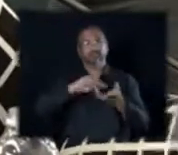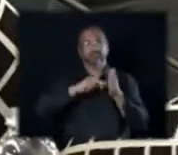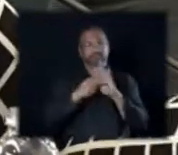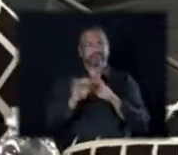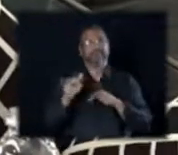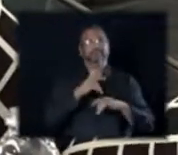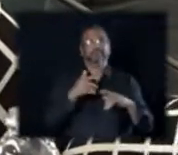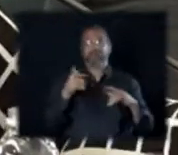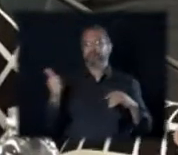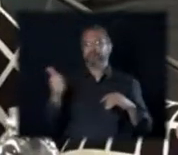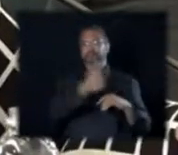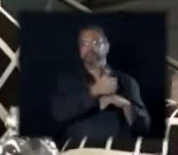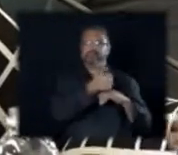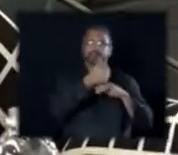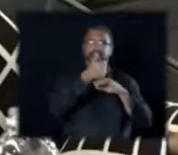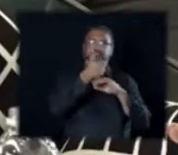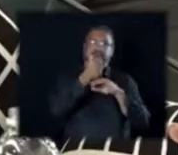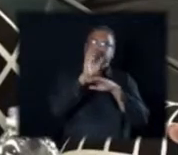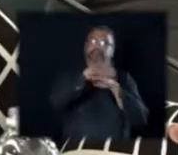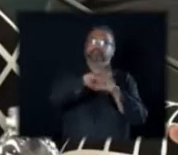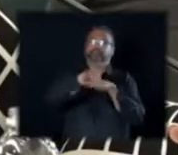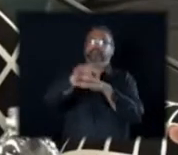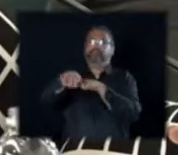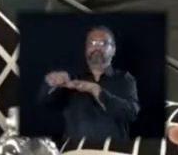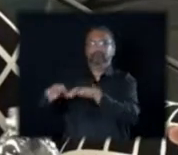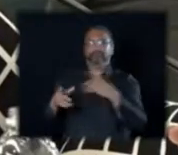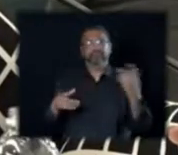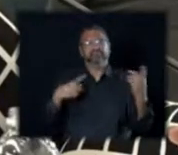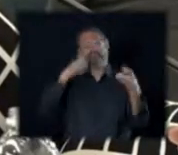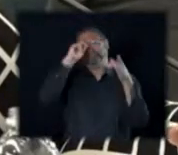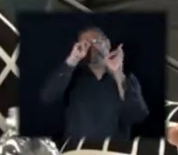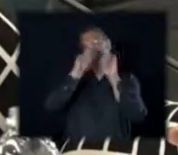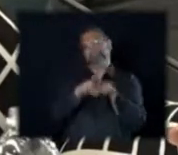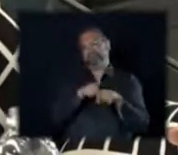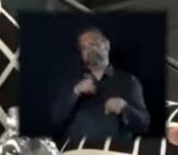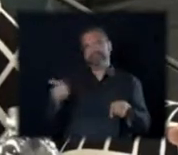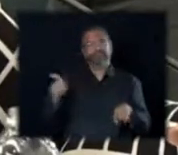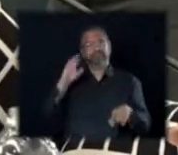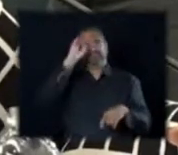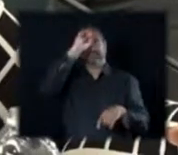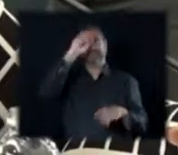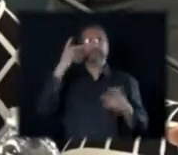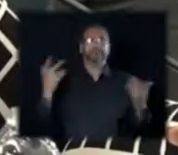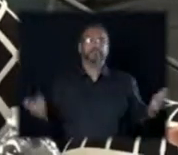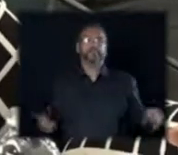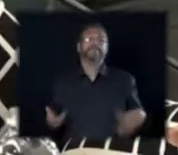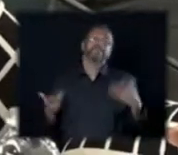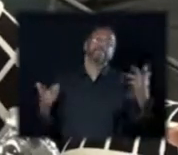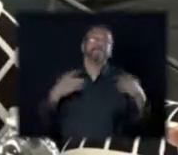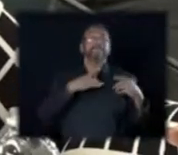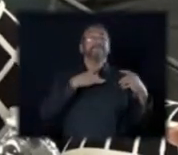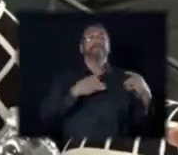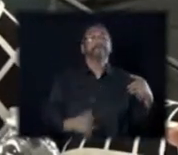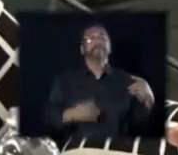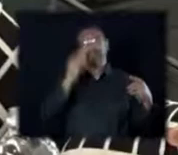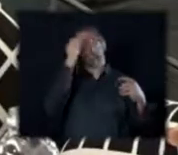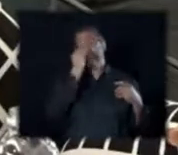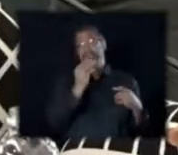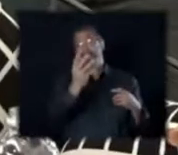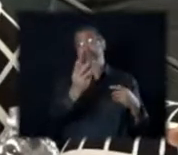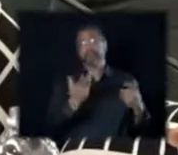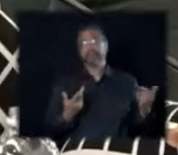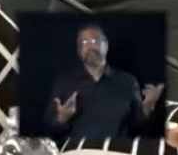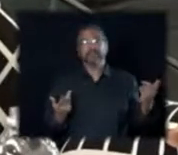han sido impuestas por nosotros mismos y por leyes que podrían ser enmendadas. Así que coincido totalmente con su